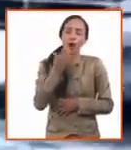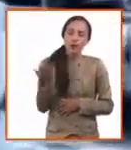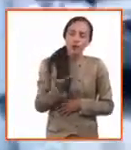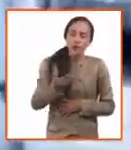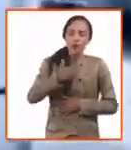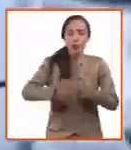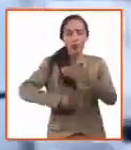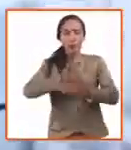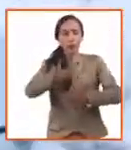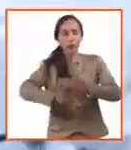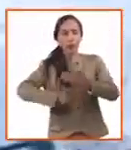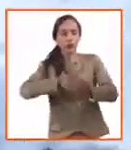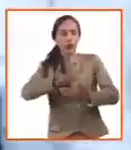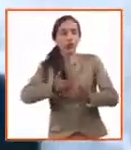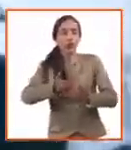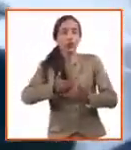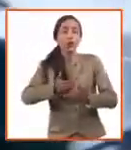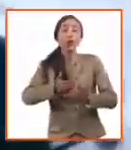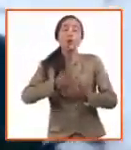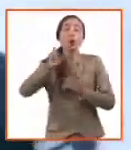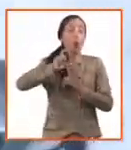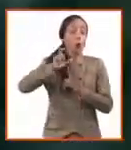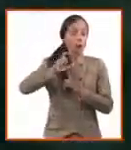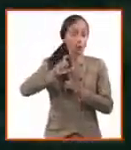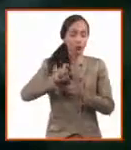del tránsito hacia el comunismo.